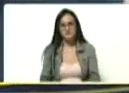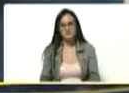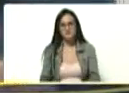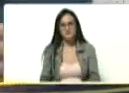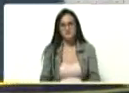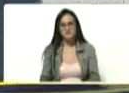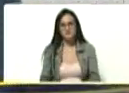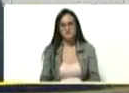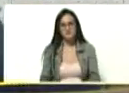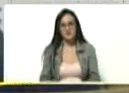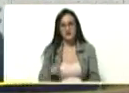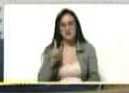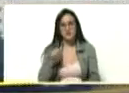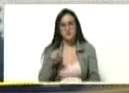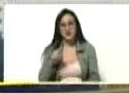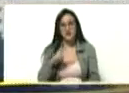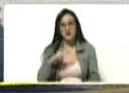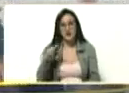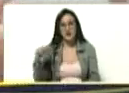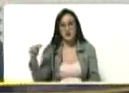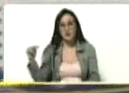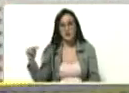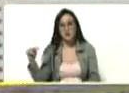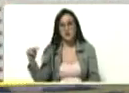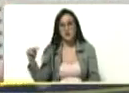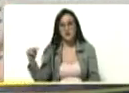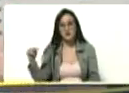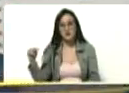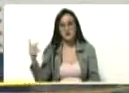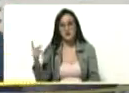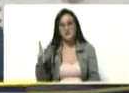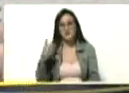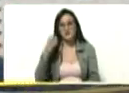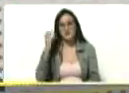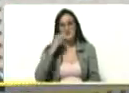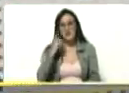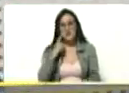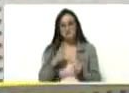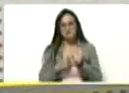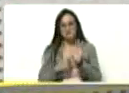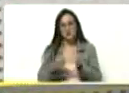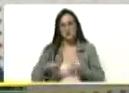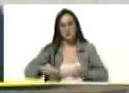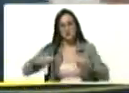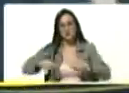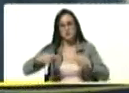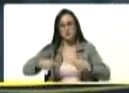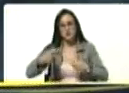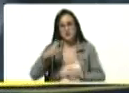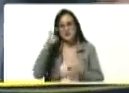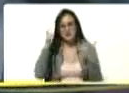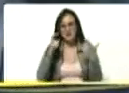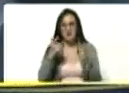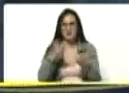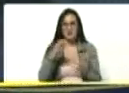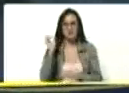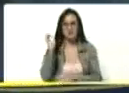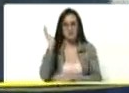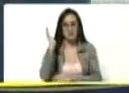y también Nicaragua, porque Fidel me presentó a Chávez, y ahí estuvimos conversando con Chávez del foro de Sao